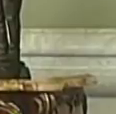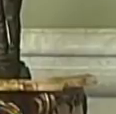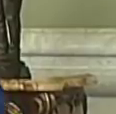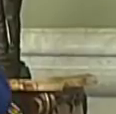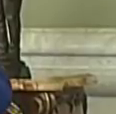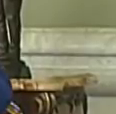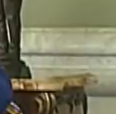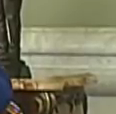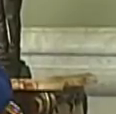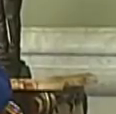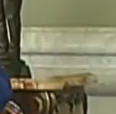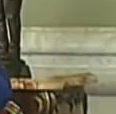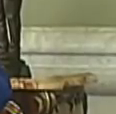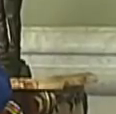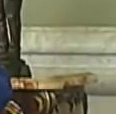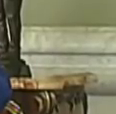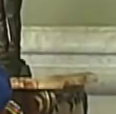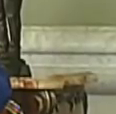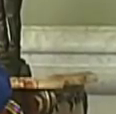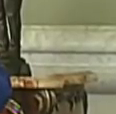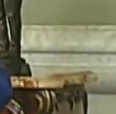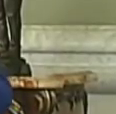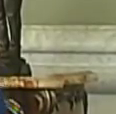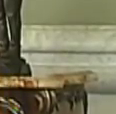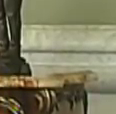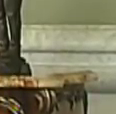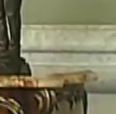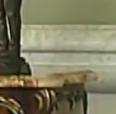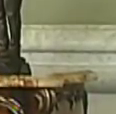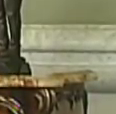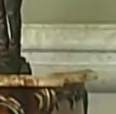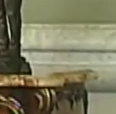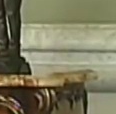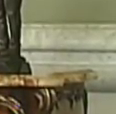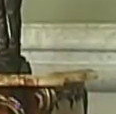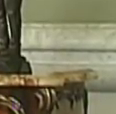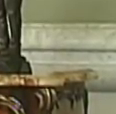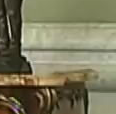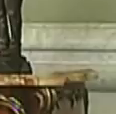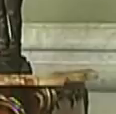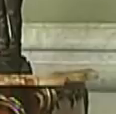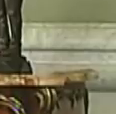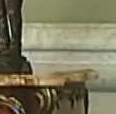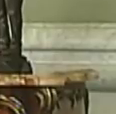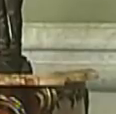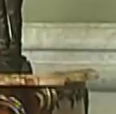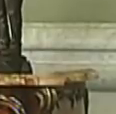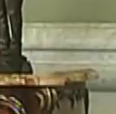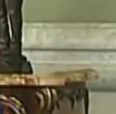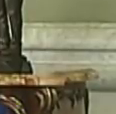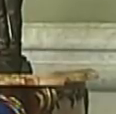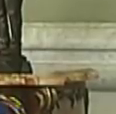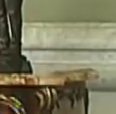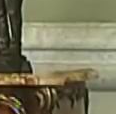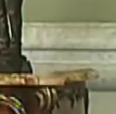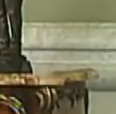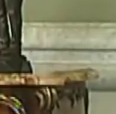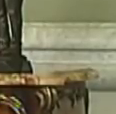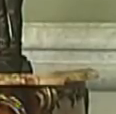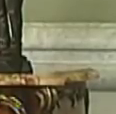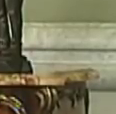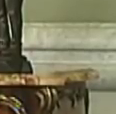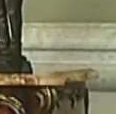7 de la noche siete de la noche verdad 657 marca